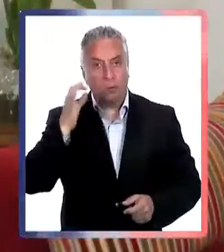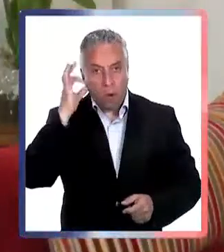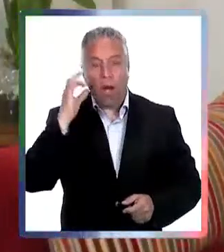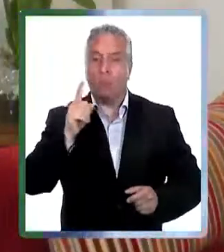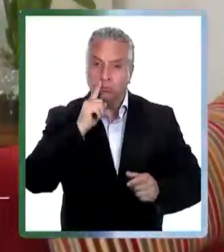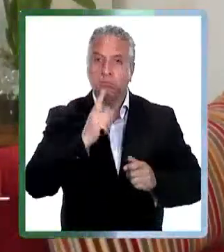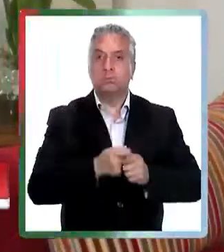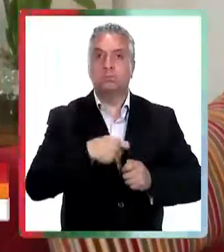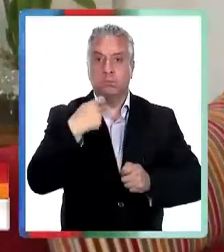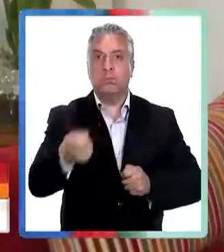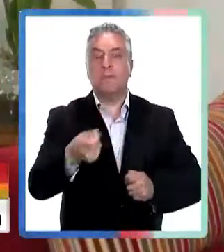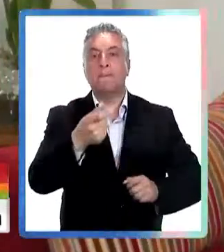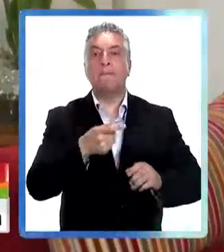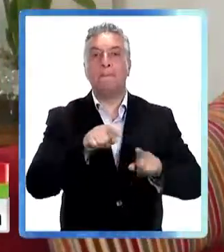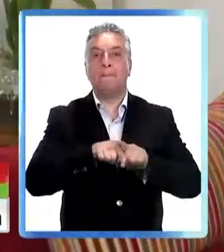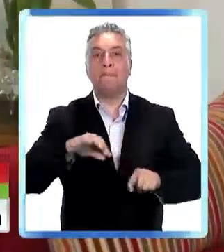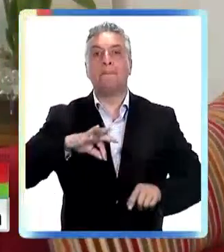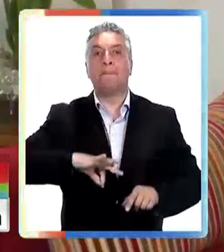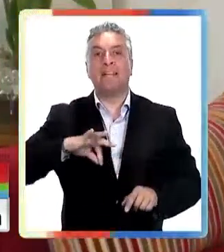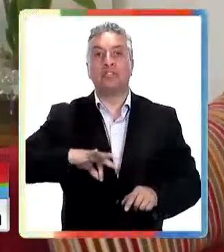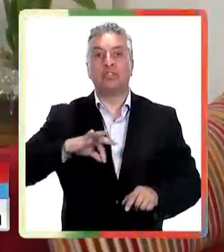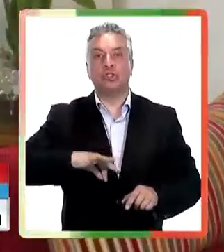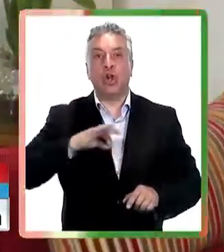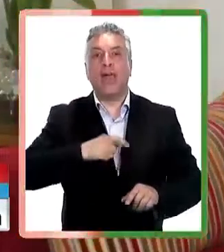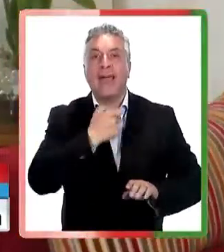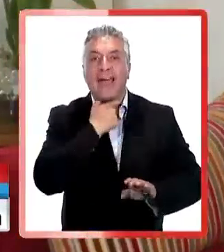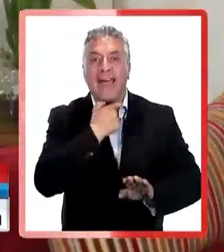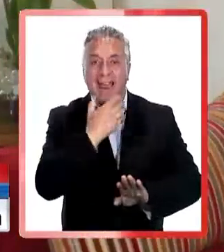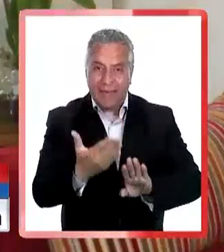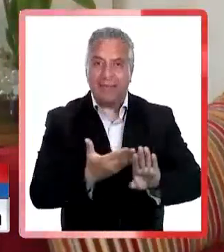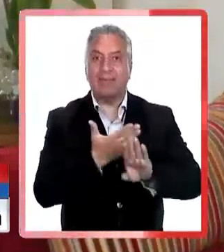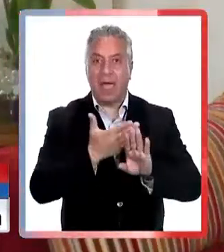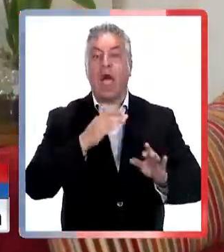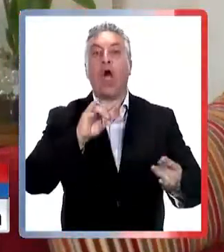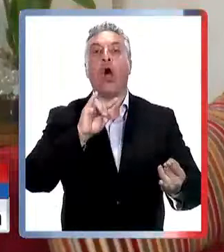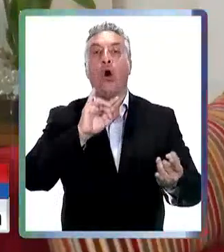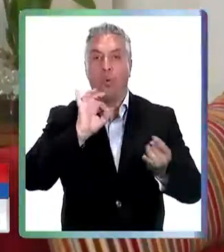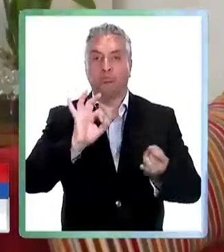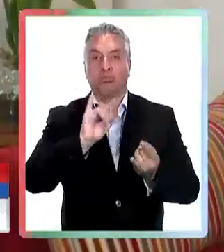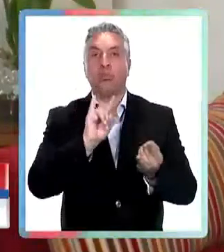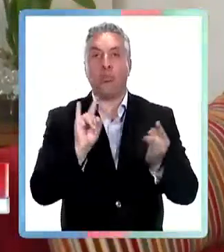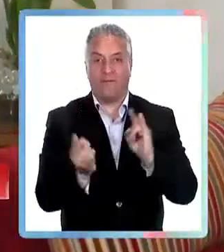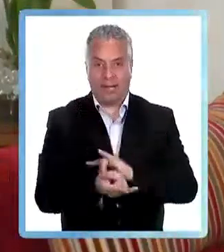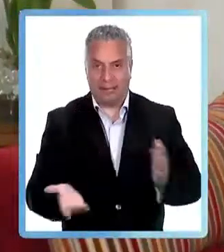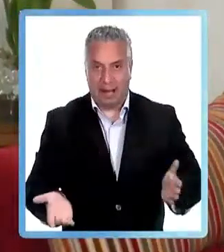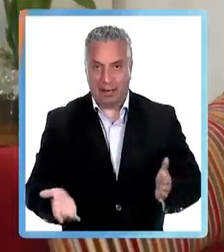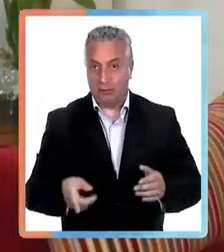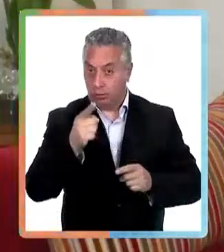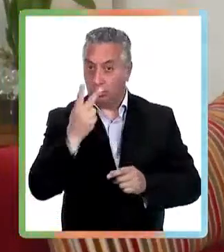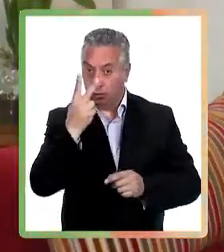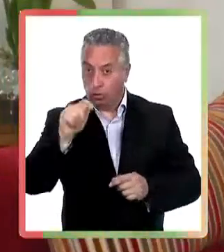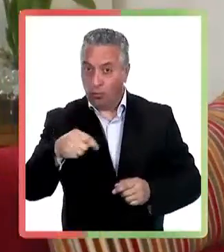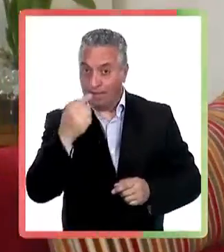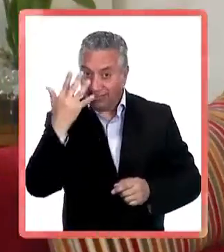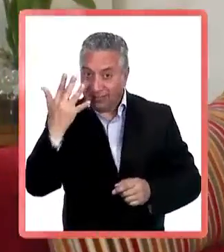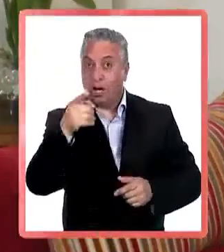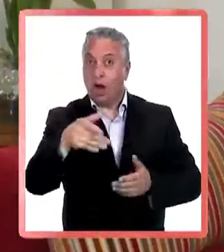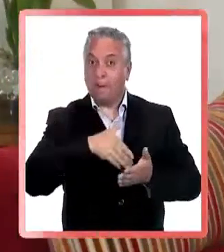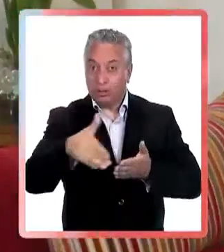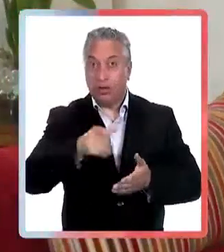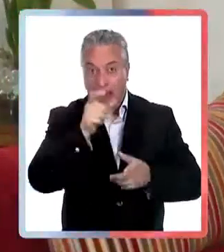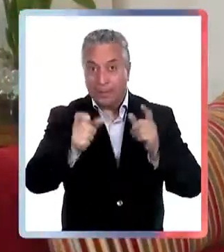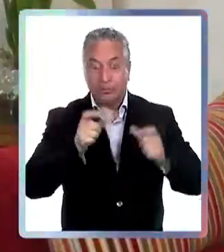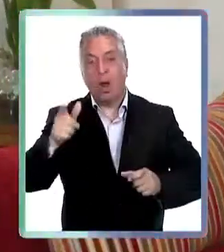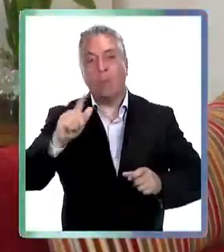chilenos, que van a recibir la pensión garantizada universal, y esos 2,5 millones de